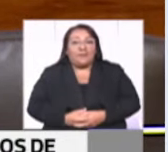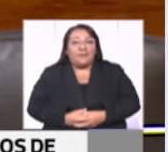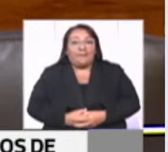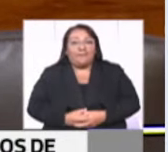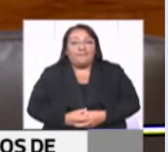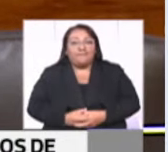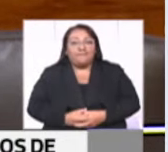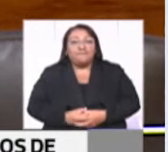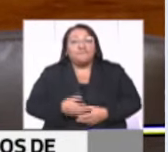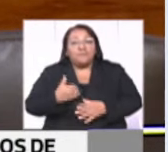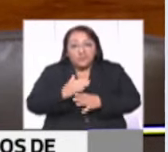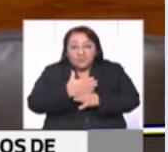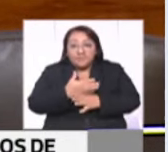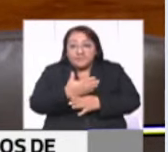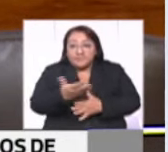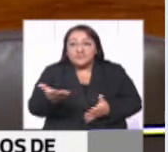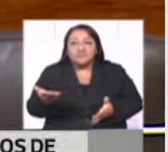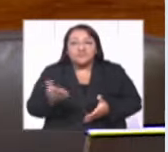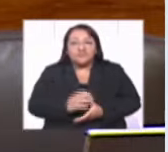Comparto,